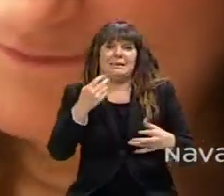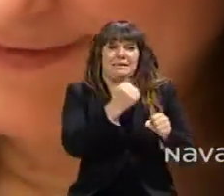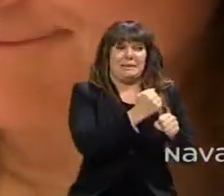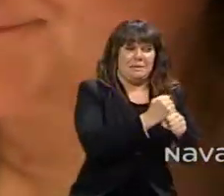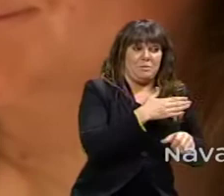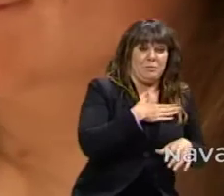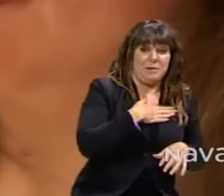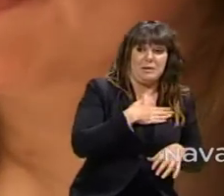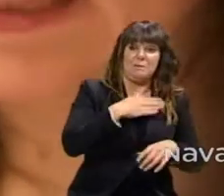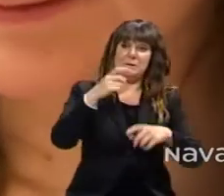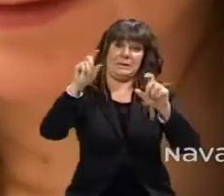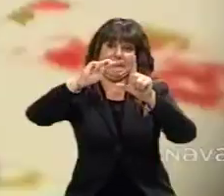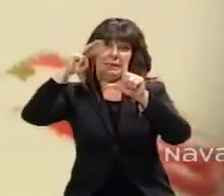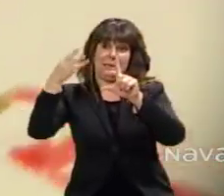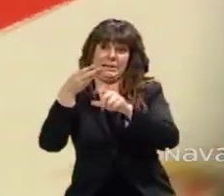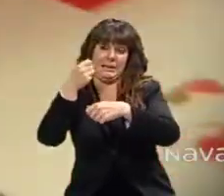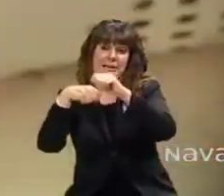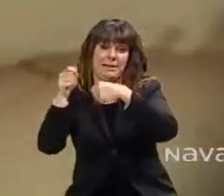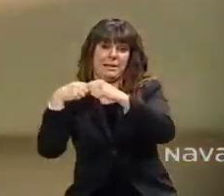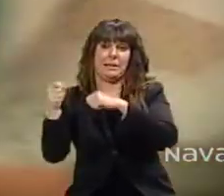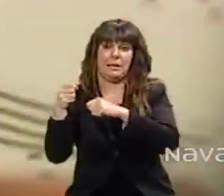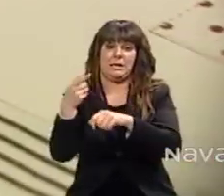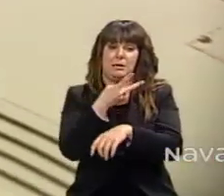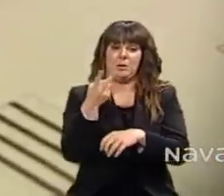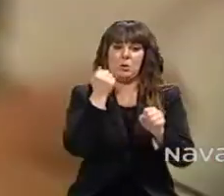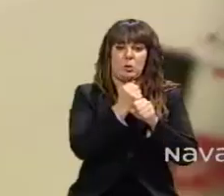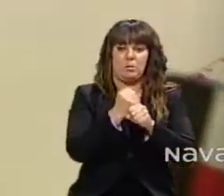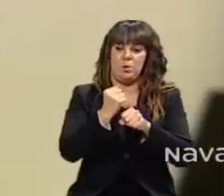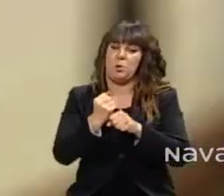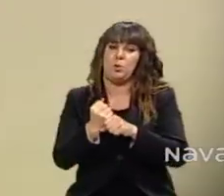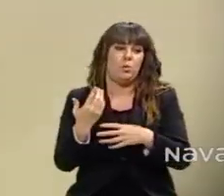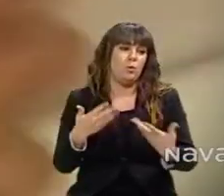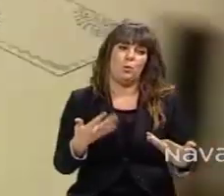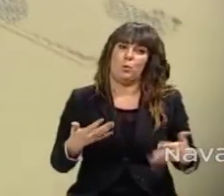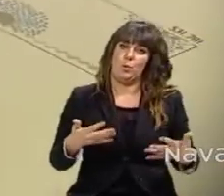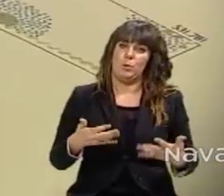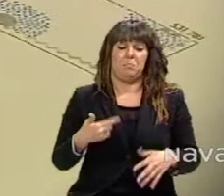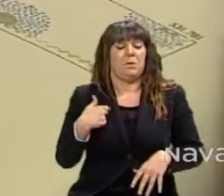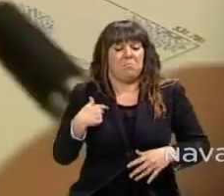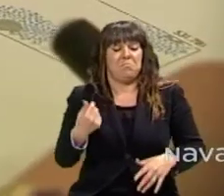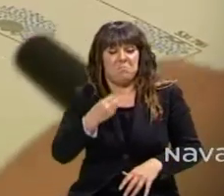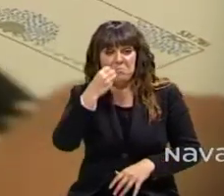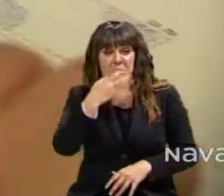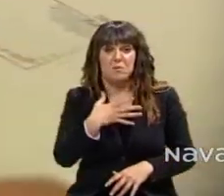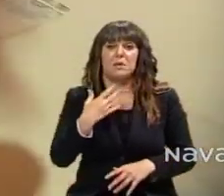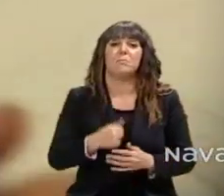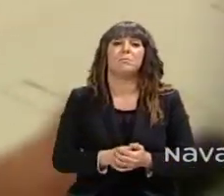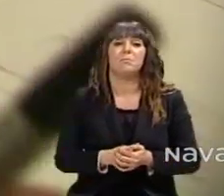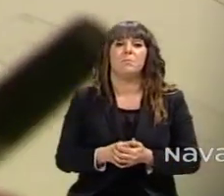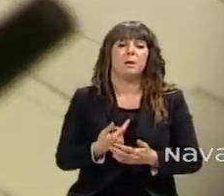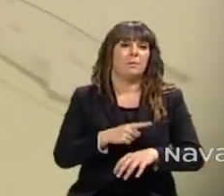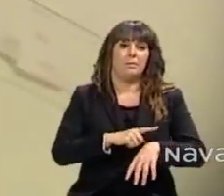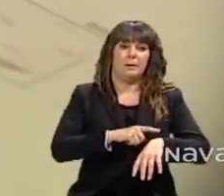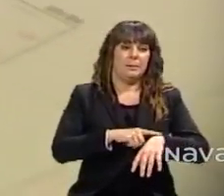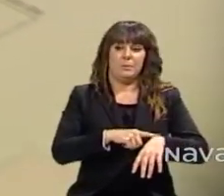como podemos porque la verdad es que hay mucho trabajo que hacer, mucho seguimiento, muchas cosas. Sacamos el tiempo